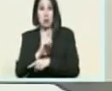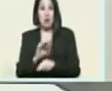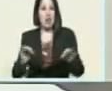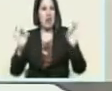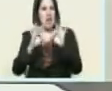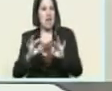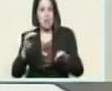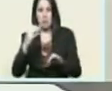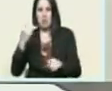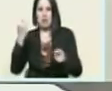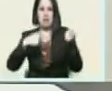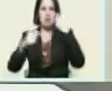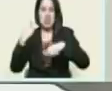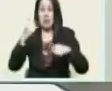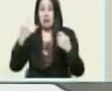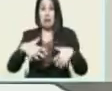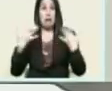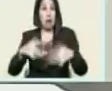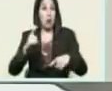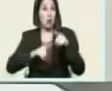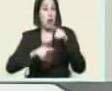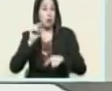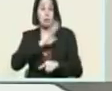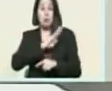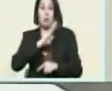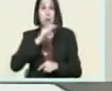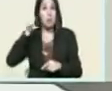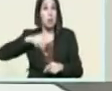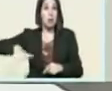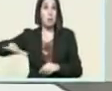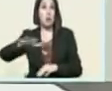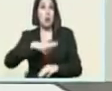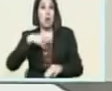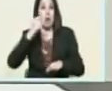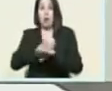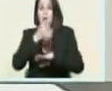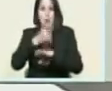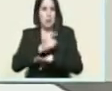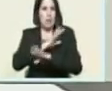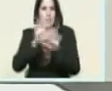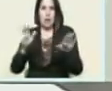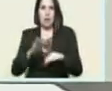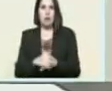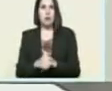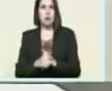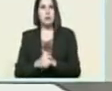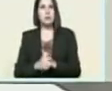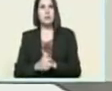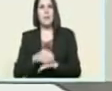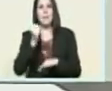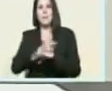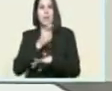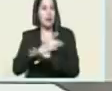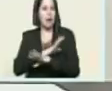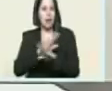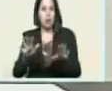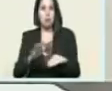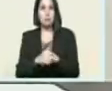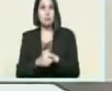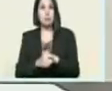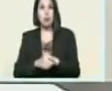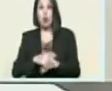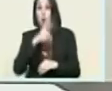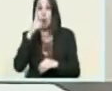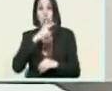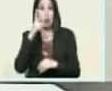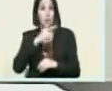debe especular con lo que le pertenece al pueblo. Nadie, es un pecado, compadre, es un pecado. Por donde usted lo ve, es un pecado